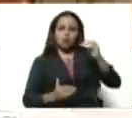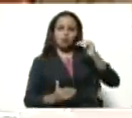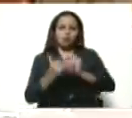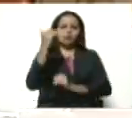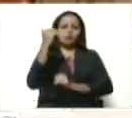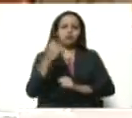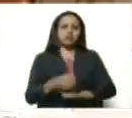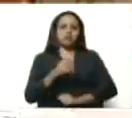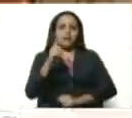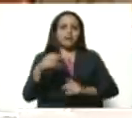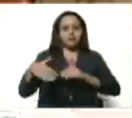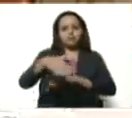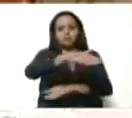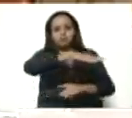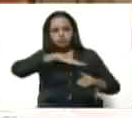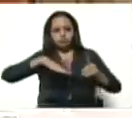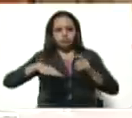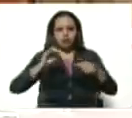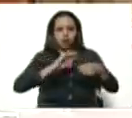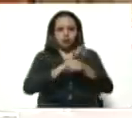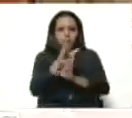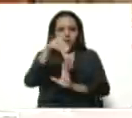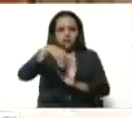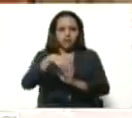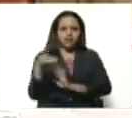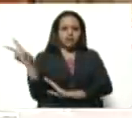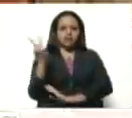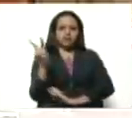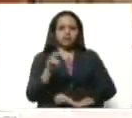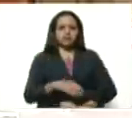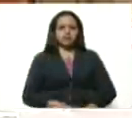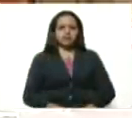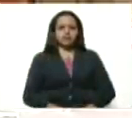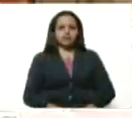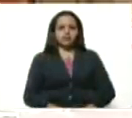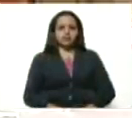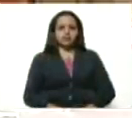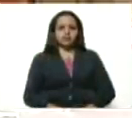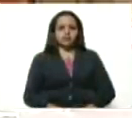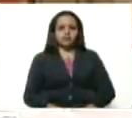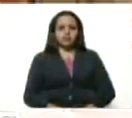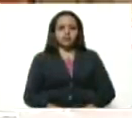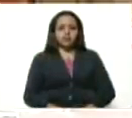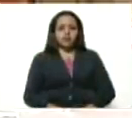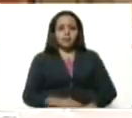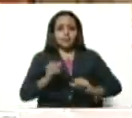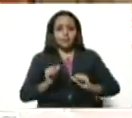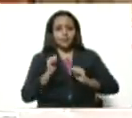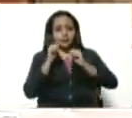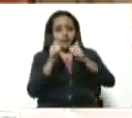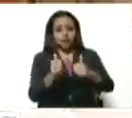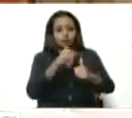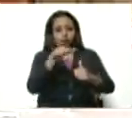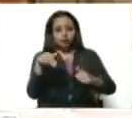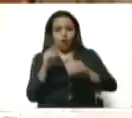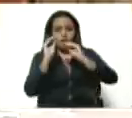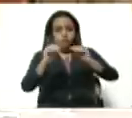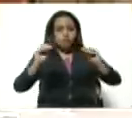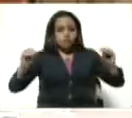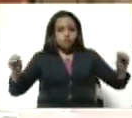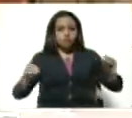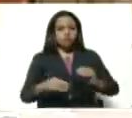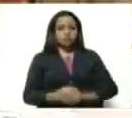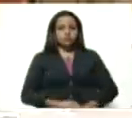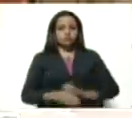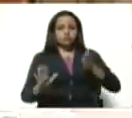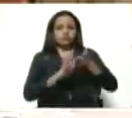y la circulación del coronavirus en venezuela desde los primeros momentos lo veníamos advirtiendo la